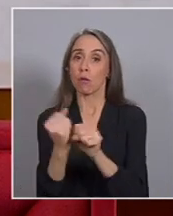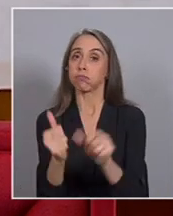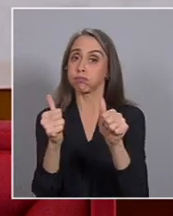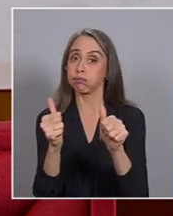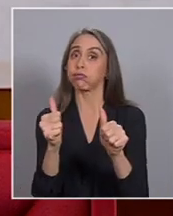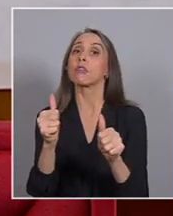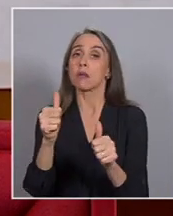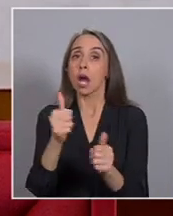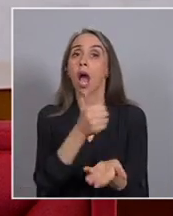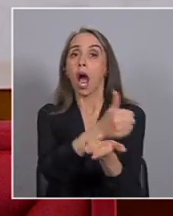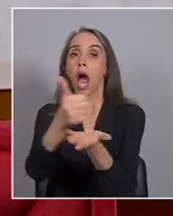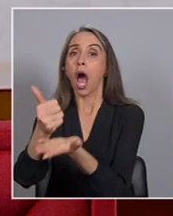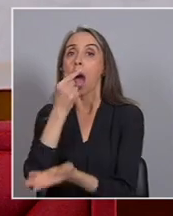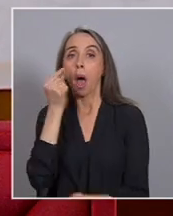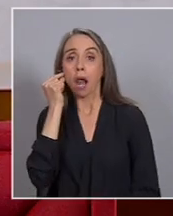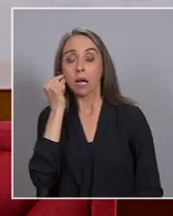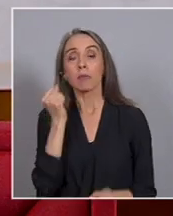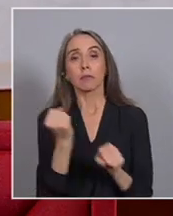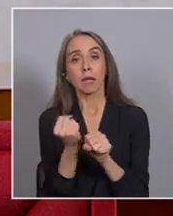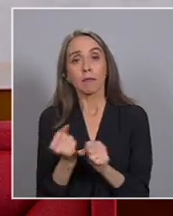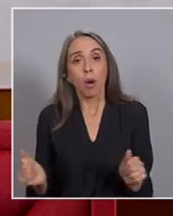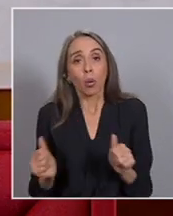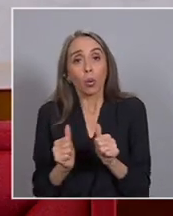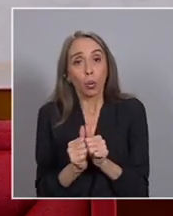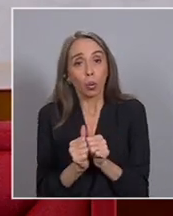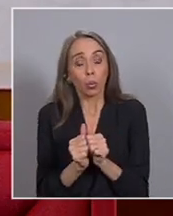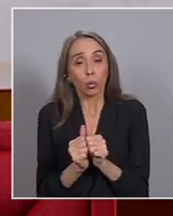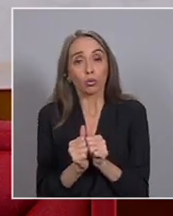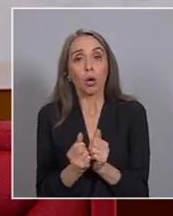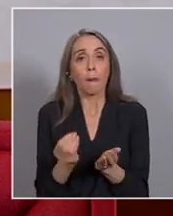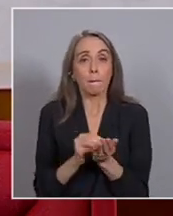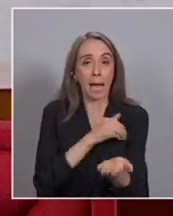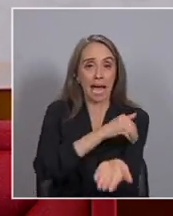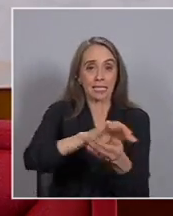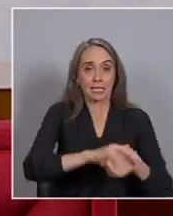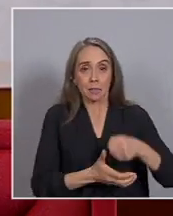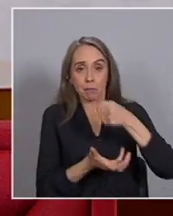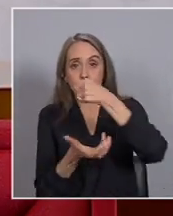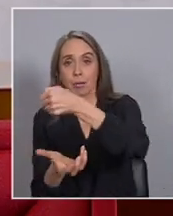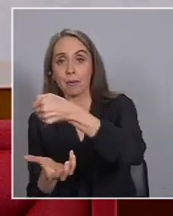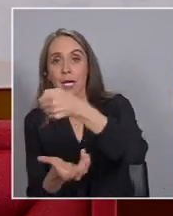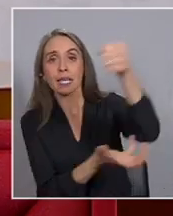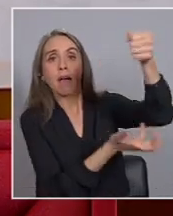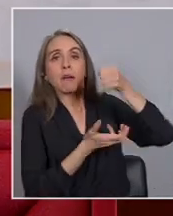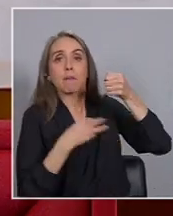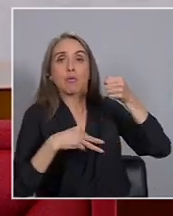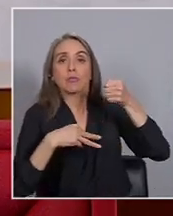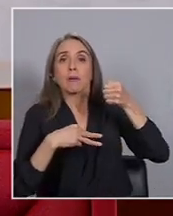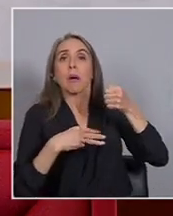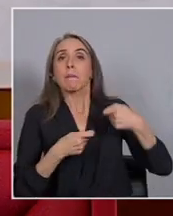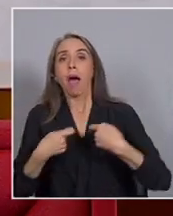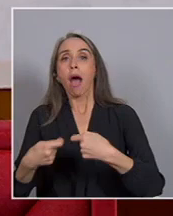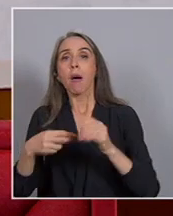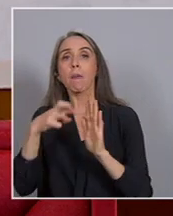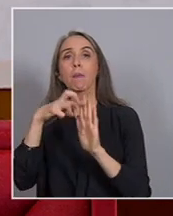Y para esto estamos trabajando en conjunto, fortaleciendo los recursos destinados a los municipios para los proyectos de seguridad.